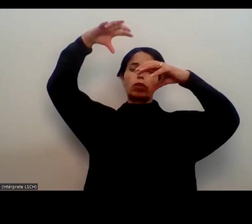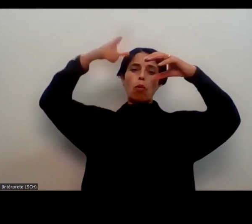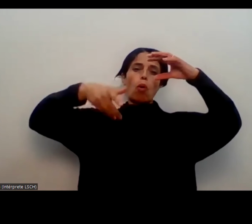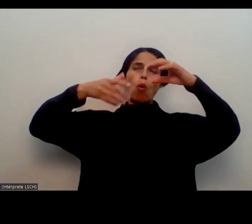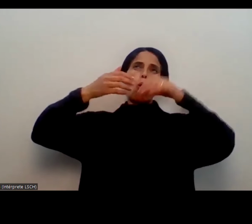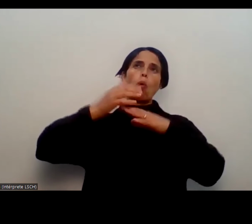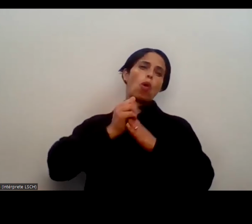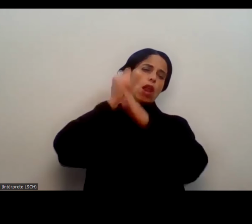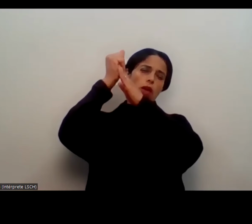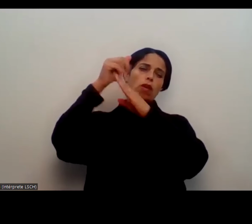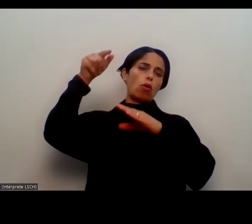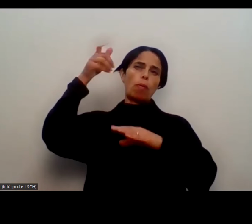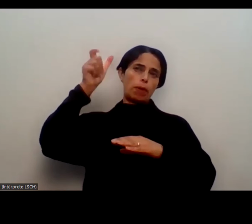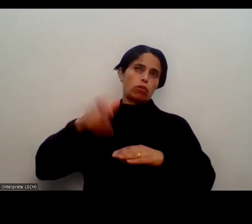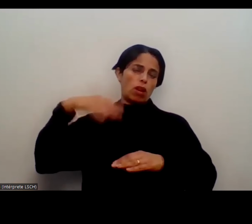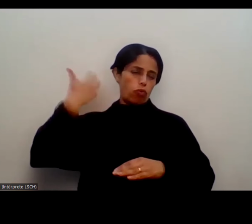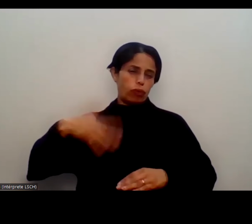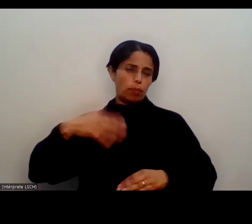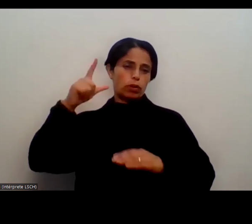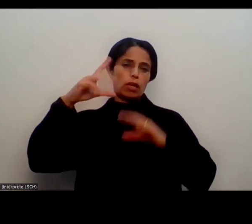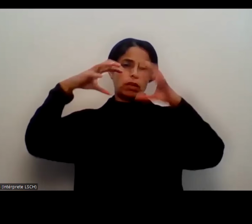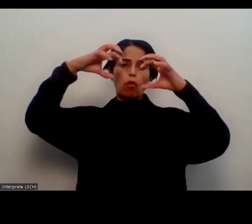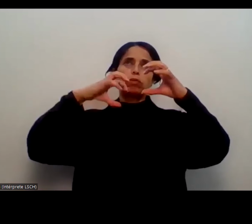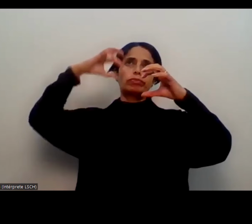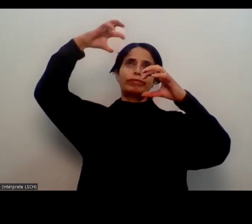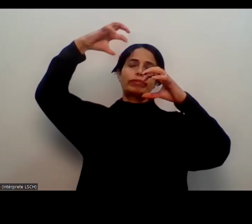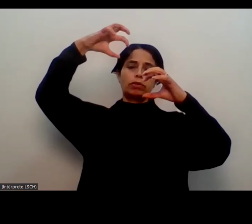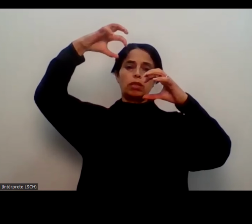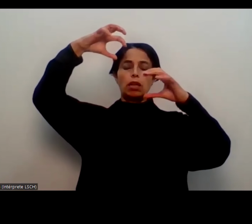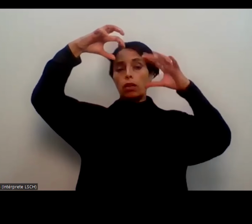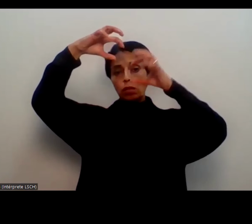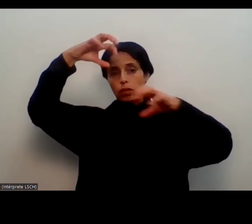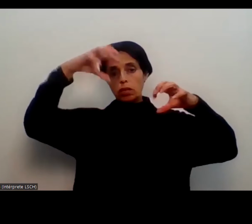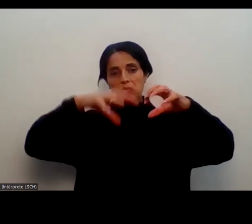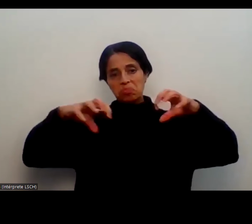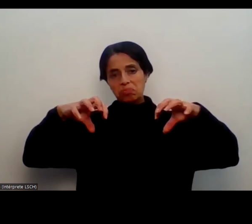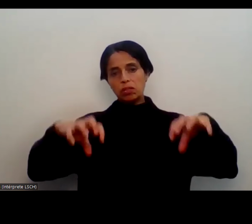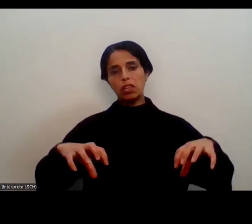eso, eh, también si un individuo es acompañado de